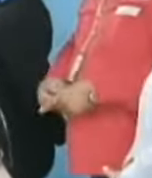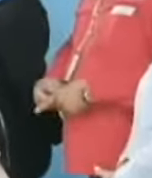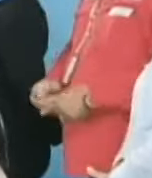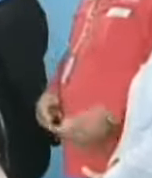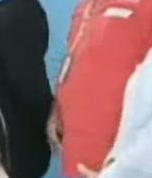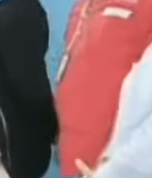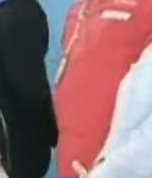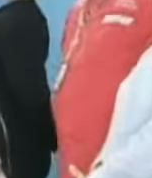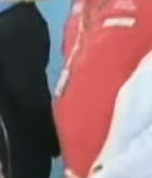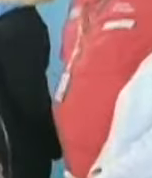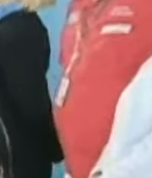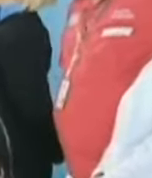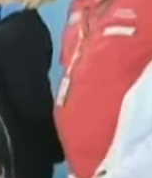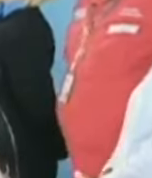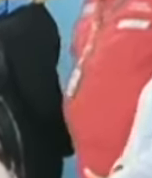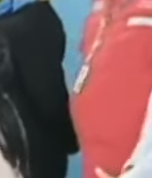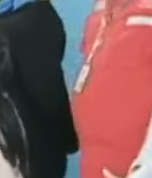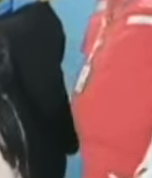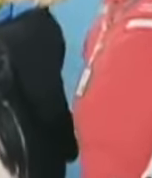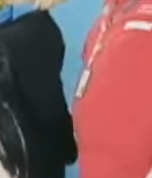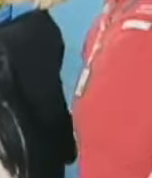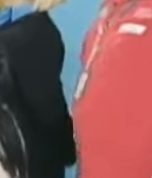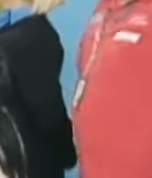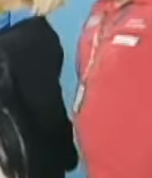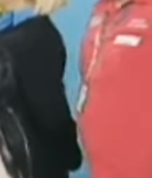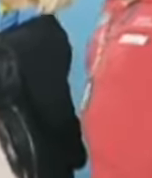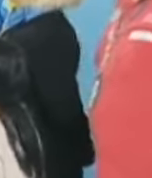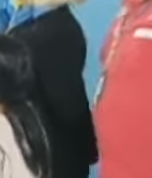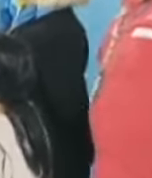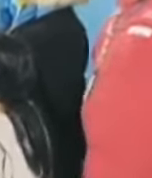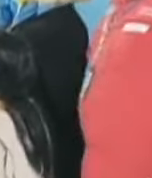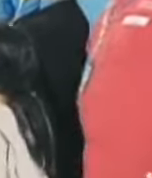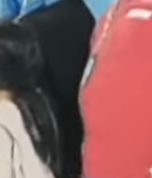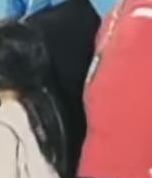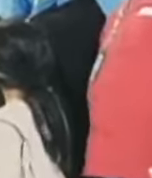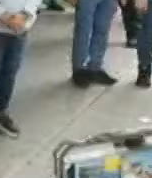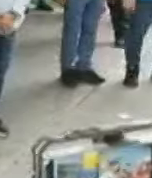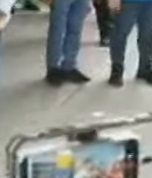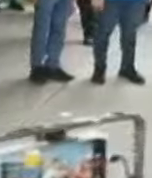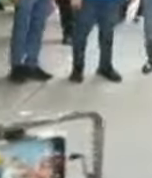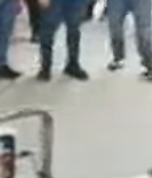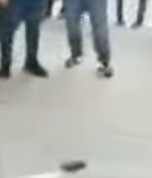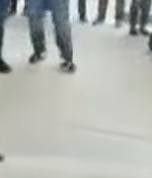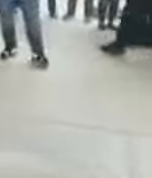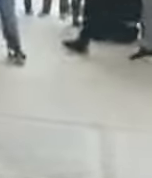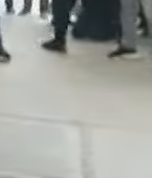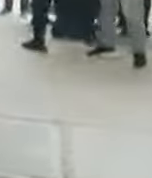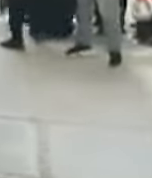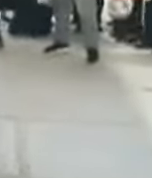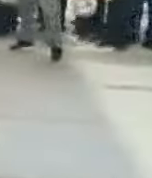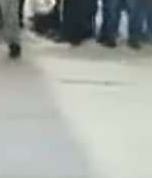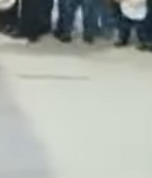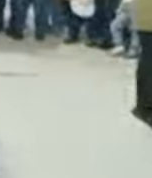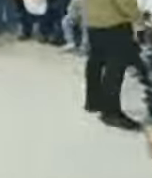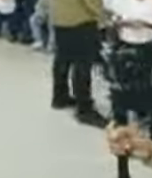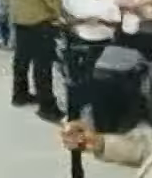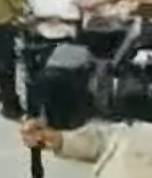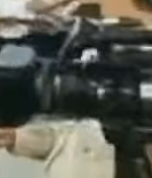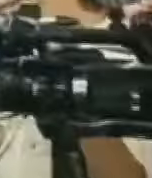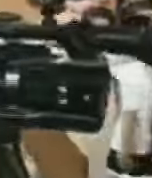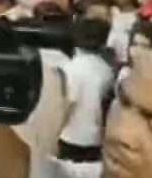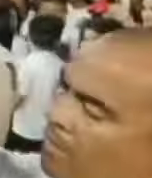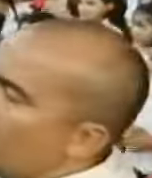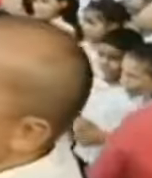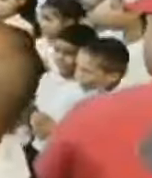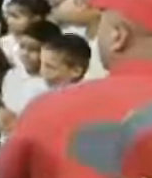siempre estoy revisando los reportes, porque con las sanciones le hicieron mucho daño al país.